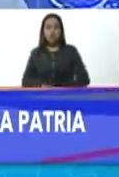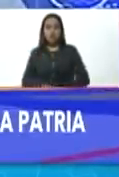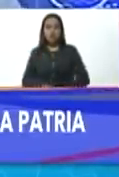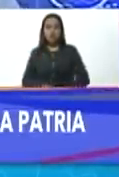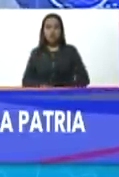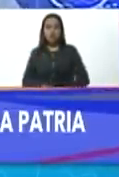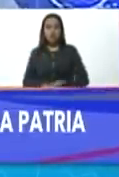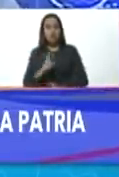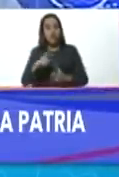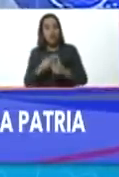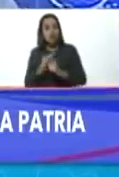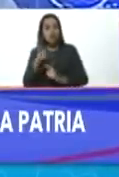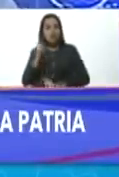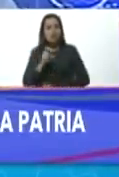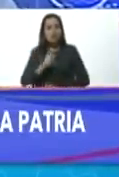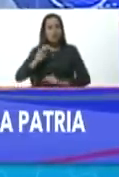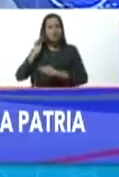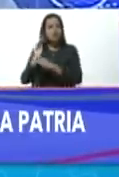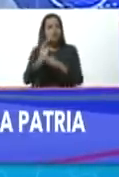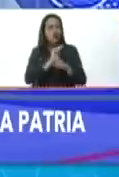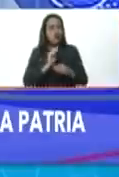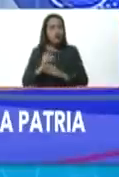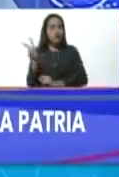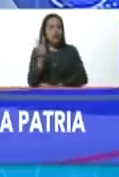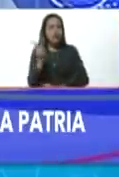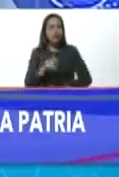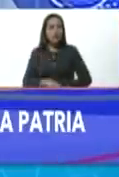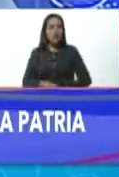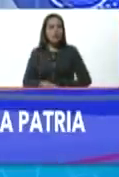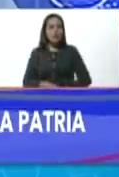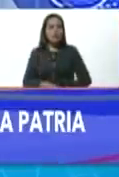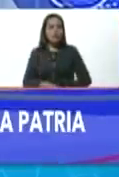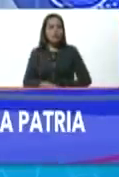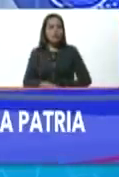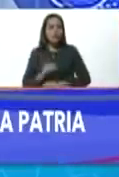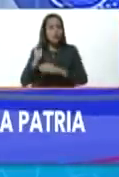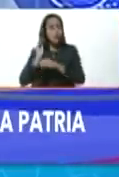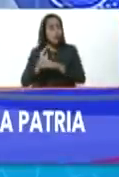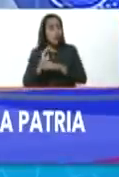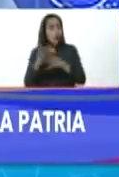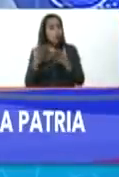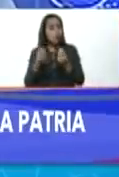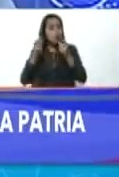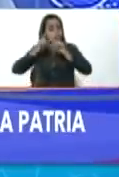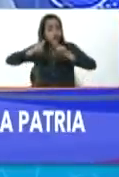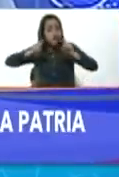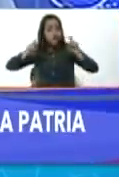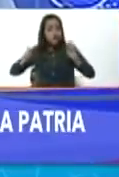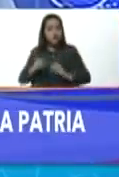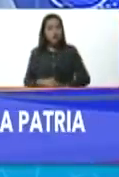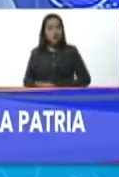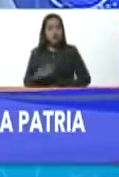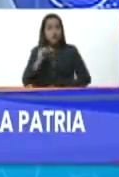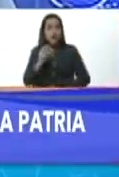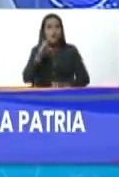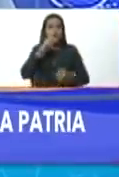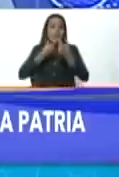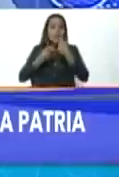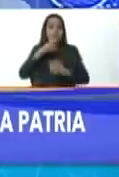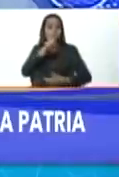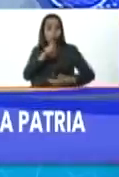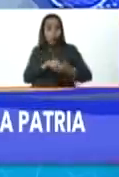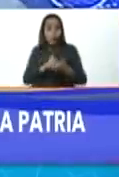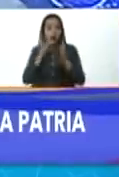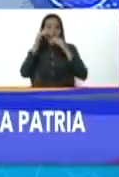Así que necesitamos blindar al país, prepararlo. Y además tener las medicinas suficientes